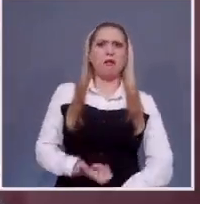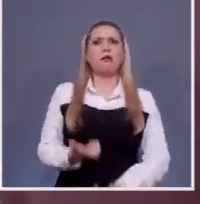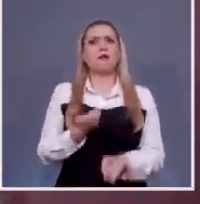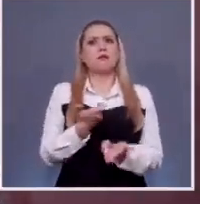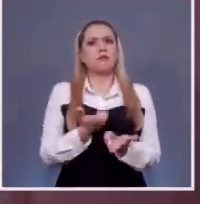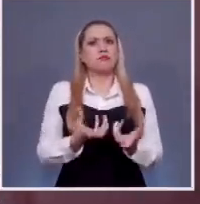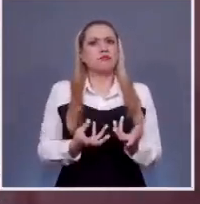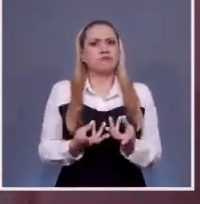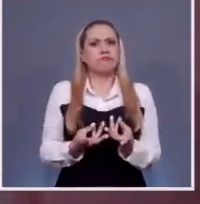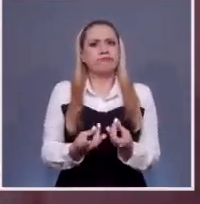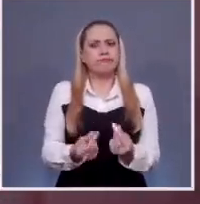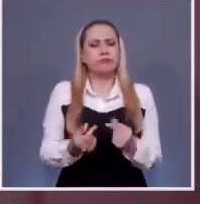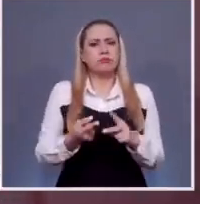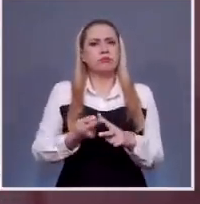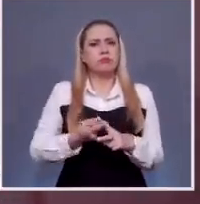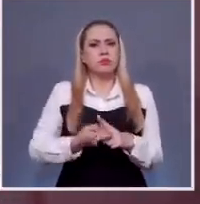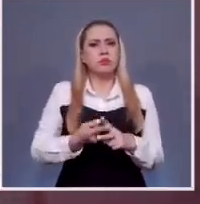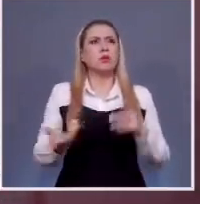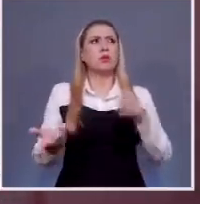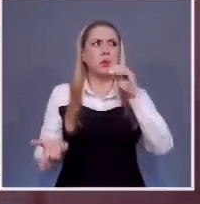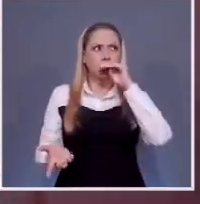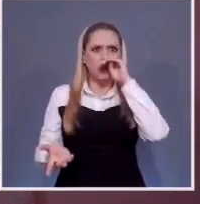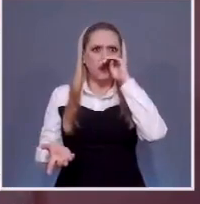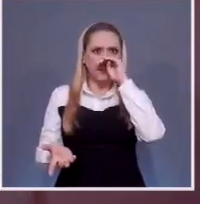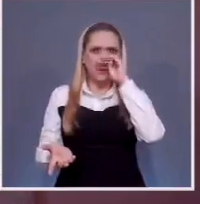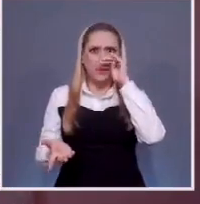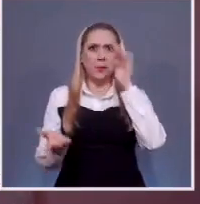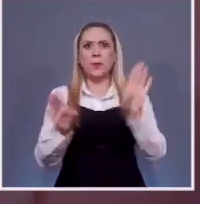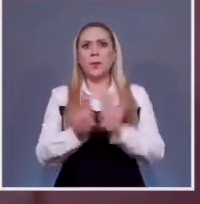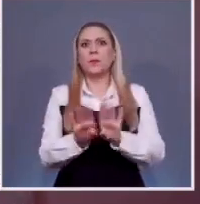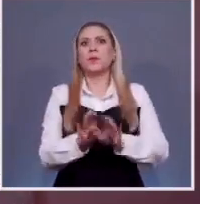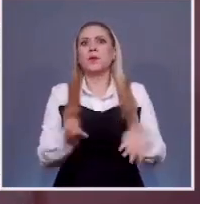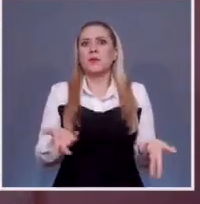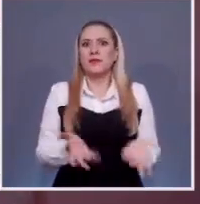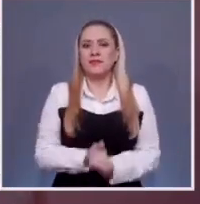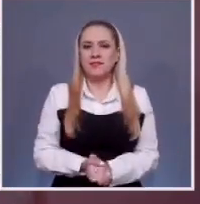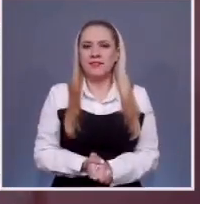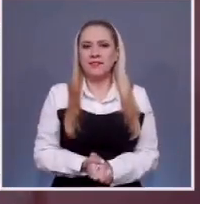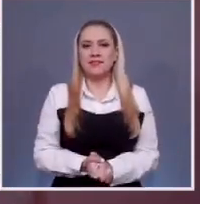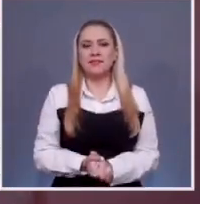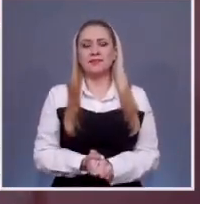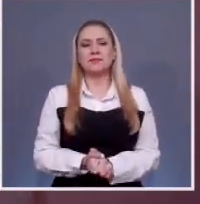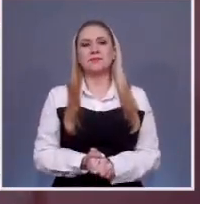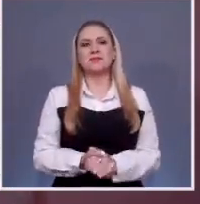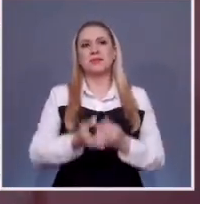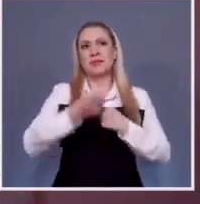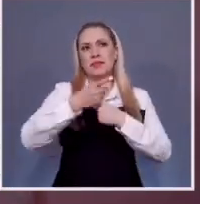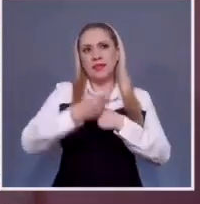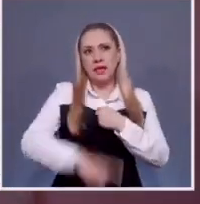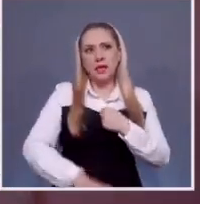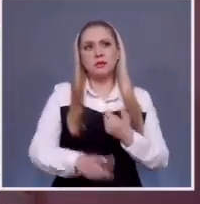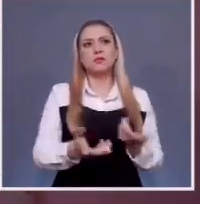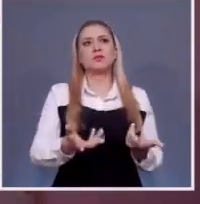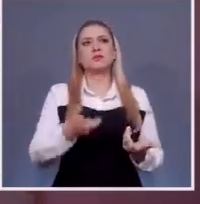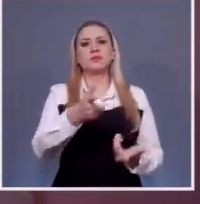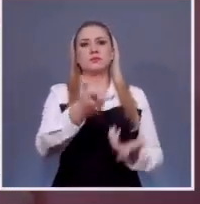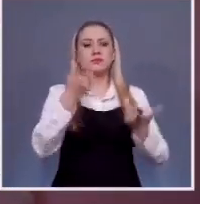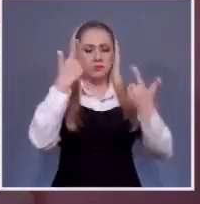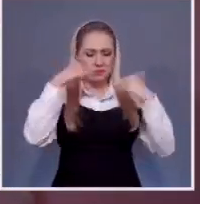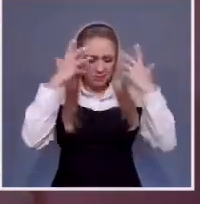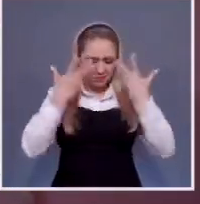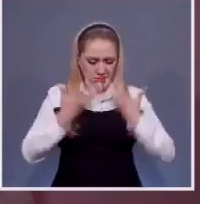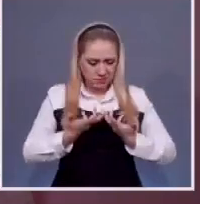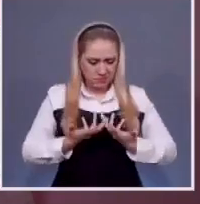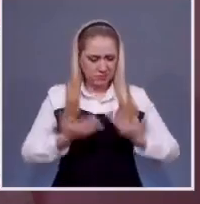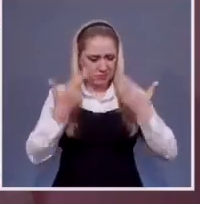para recuperar la salud si te dejó una huella en la salud. Y el daño que te causó en los sentimientos, en la afección, en la